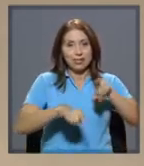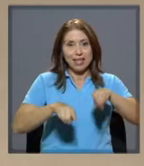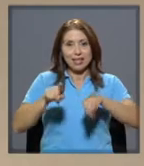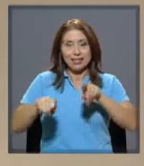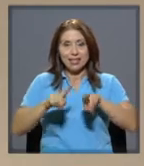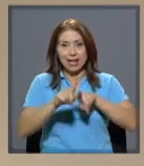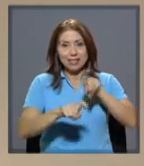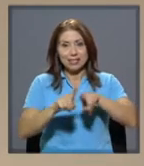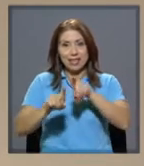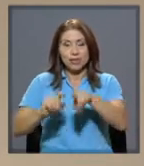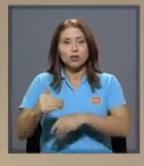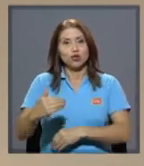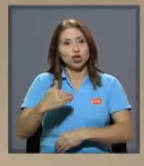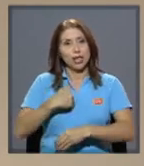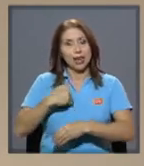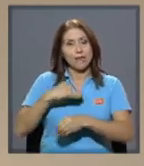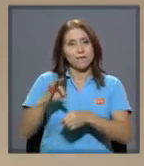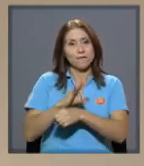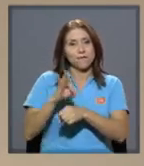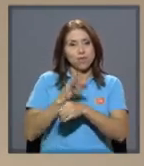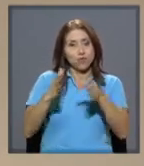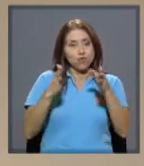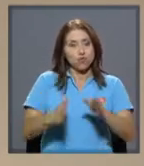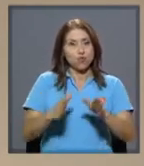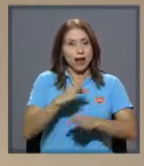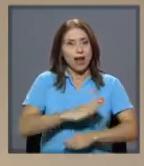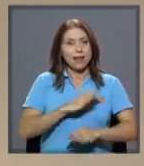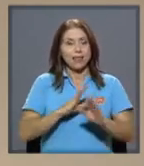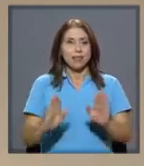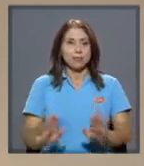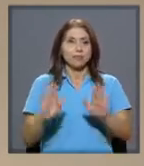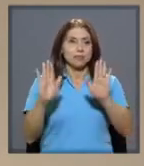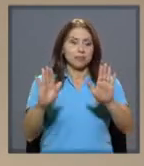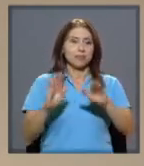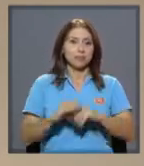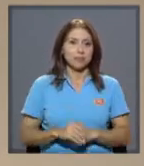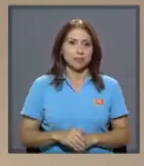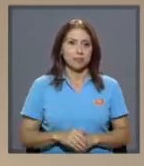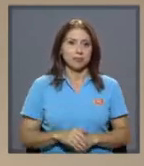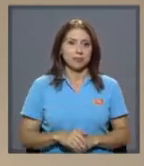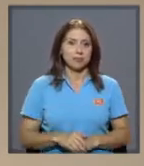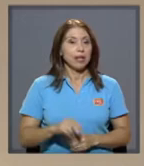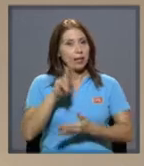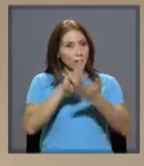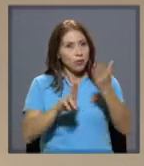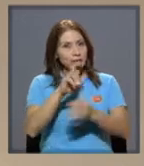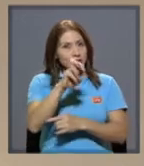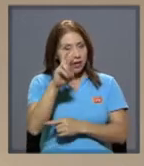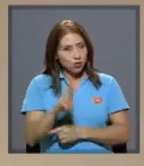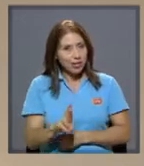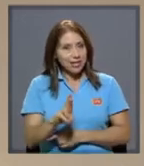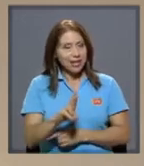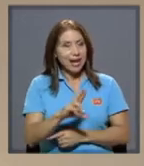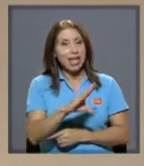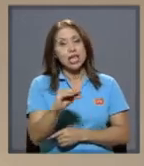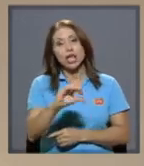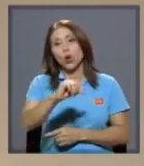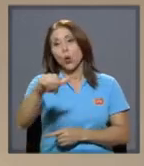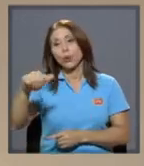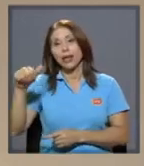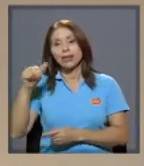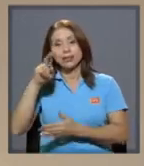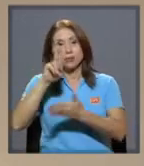tiene personal de excelente calidad. En eso, la Universidad de Costa Rica y otras